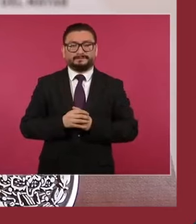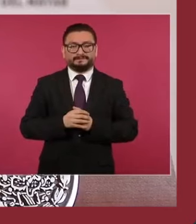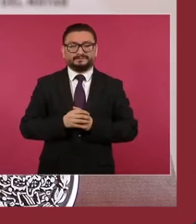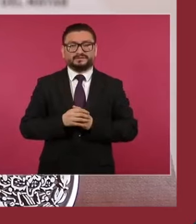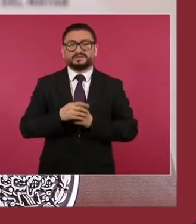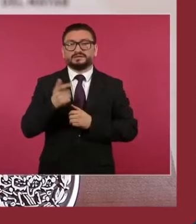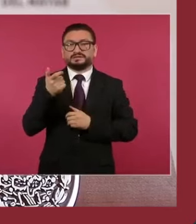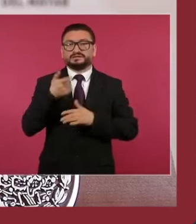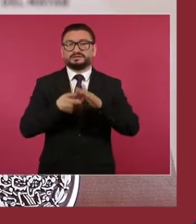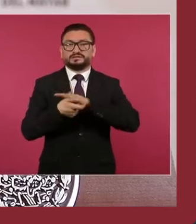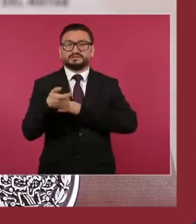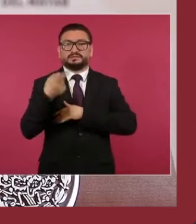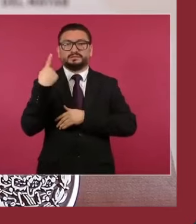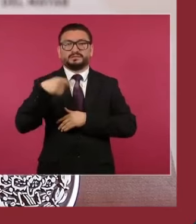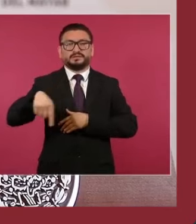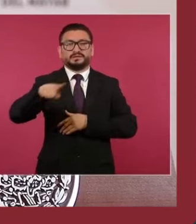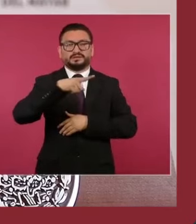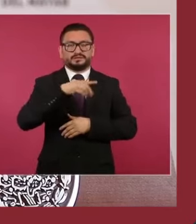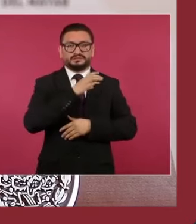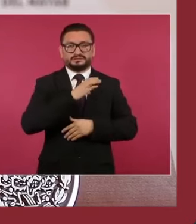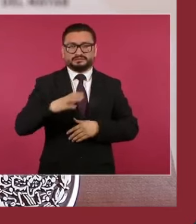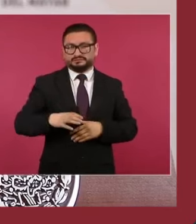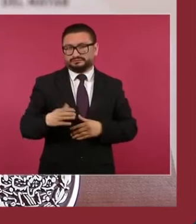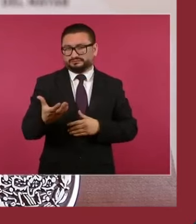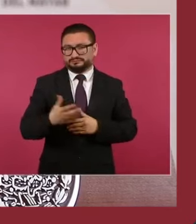le dan dinero a los candidatos.